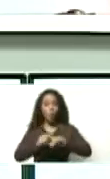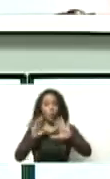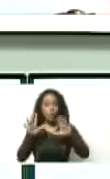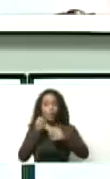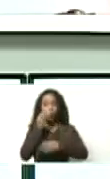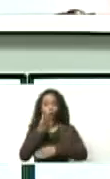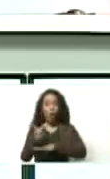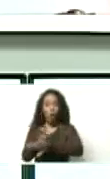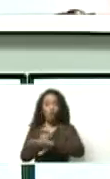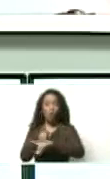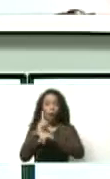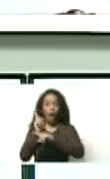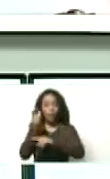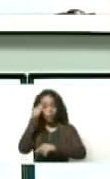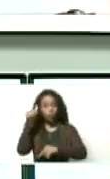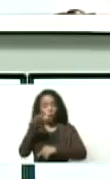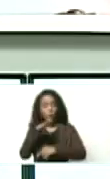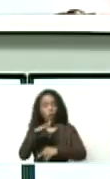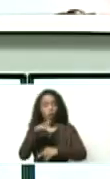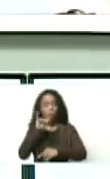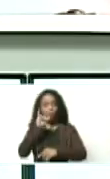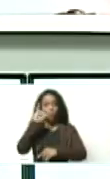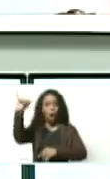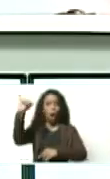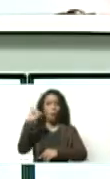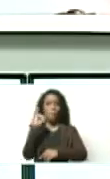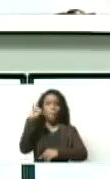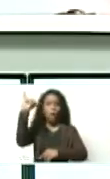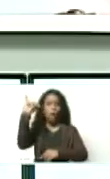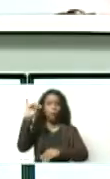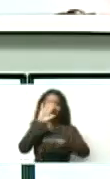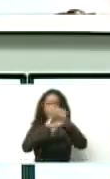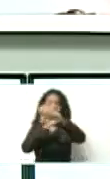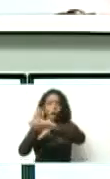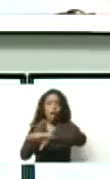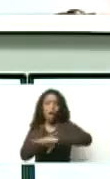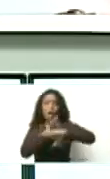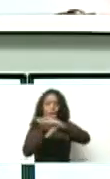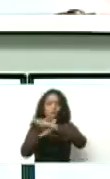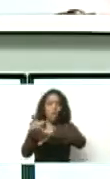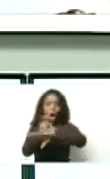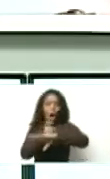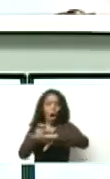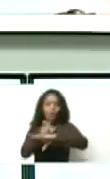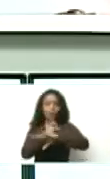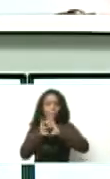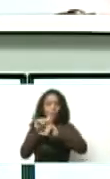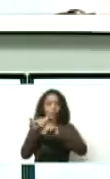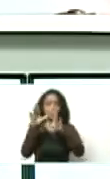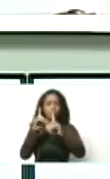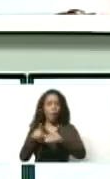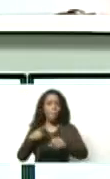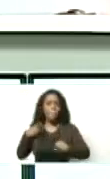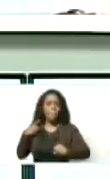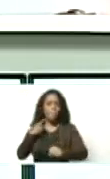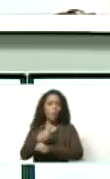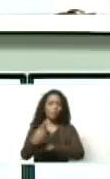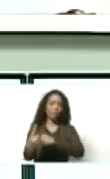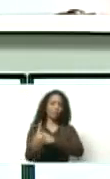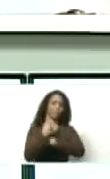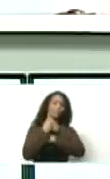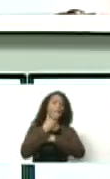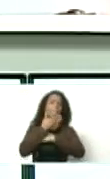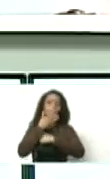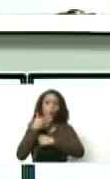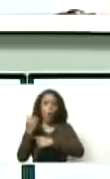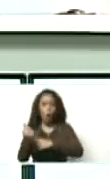buen gobierno. El pueblo denunciando, alertando, gobernando, obligándonos a